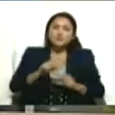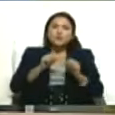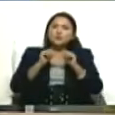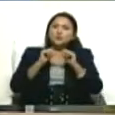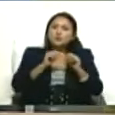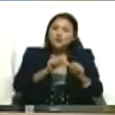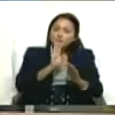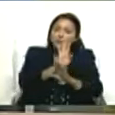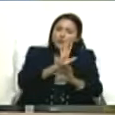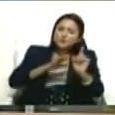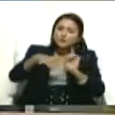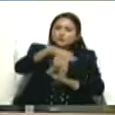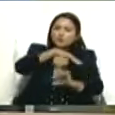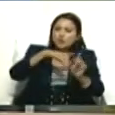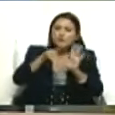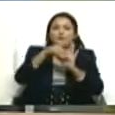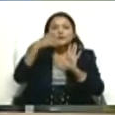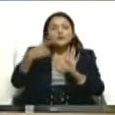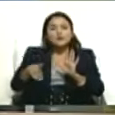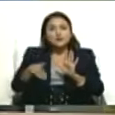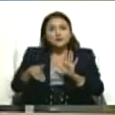protección de los derechos